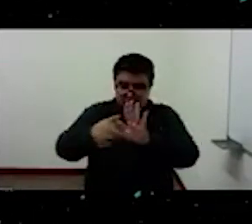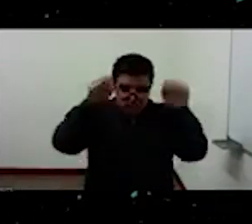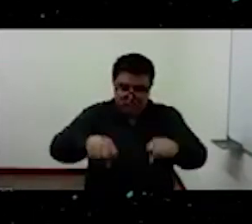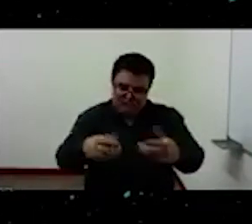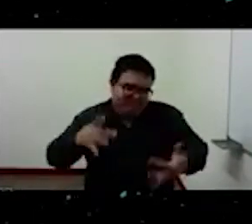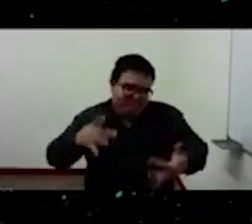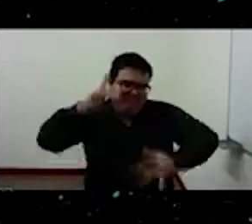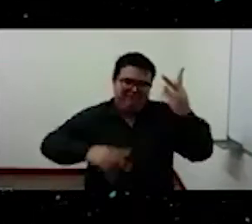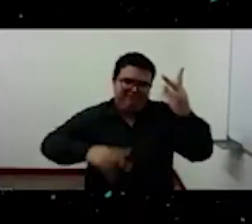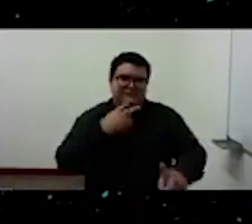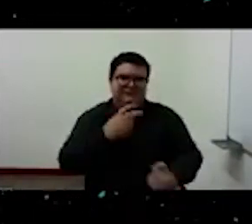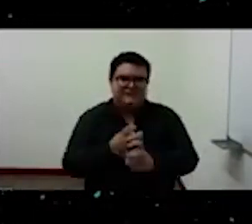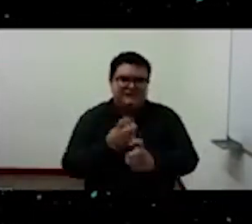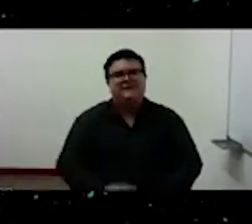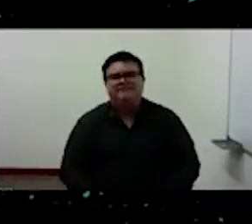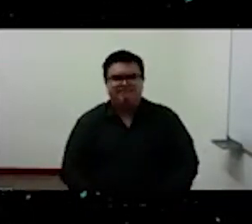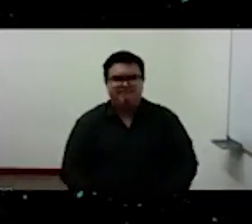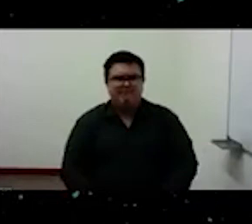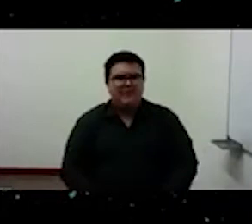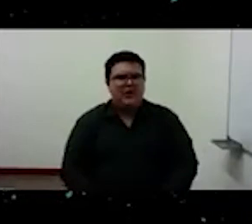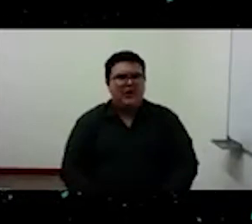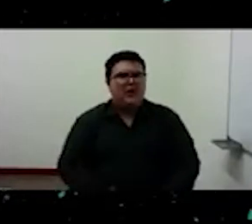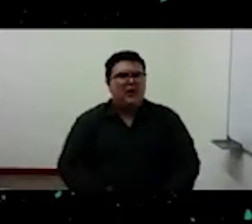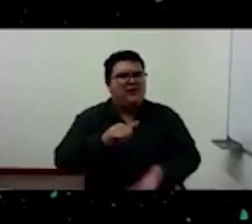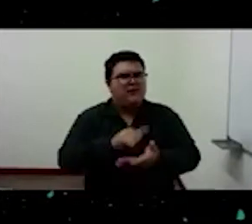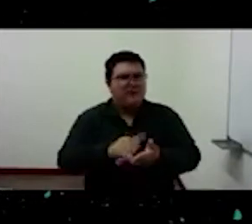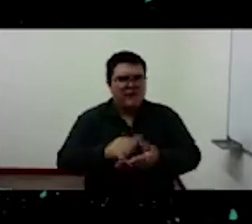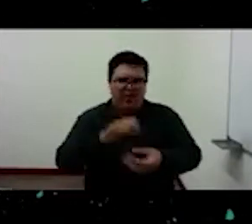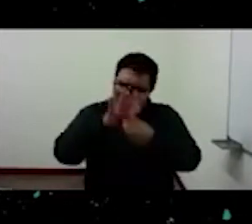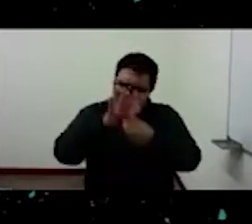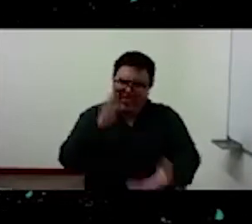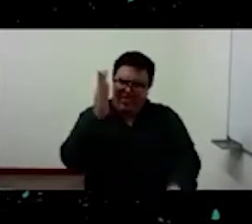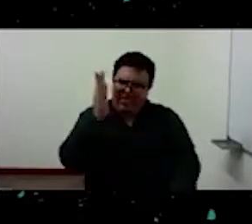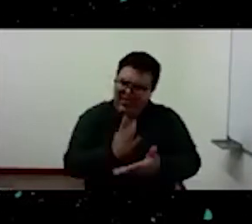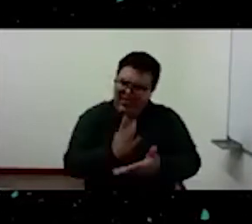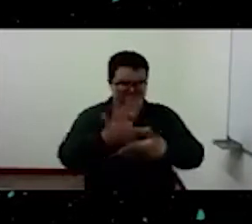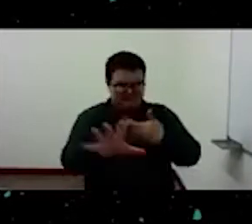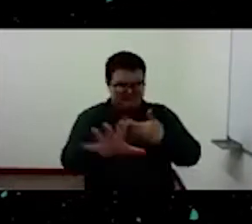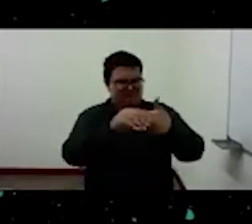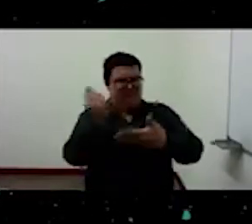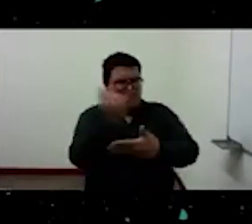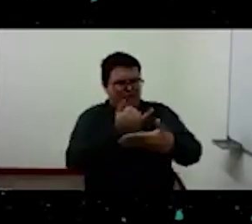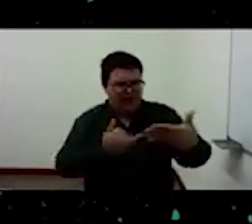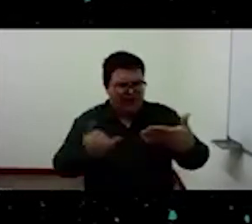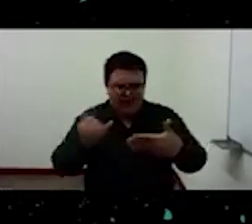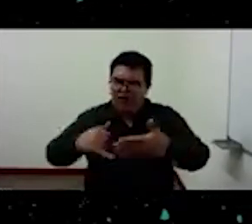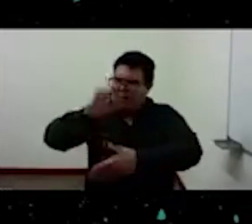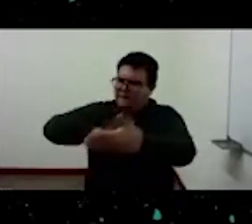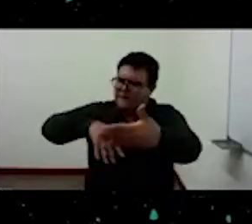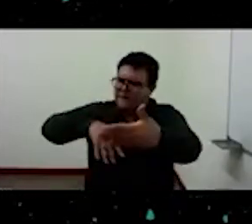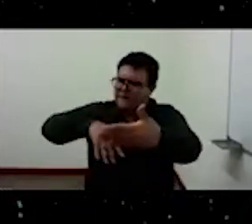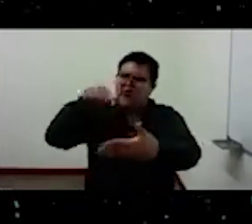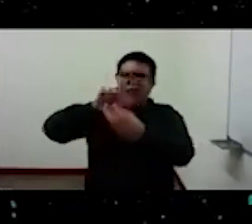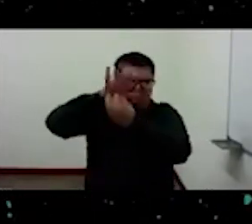¿En qué sentido la tragedia es profundamente pictórica y la pintura profundamente trágica?